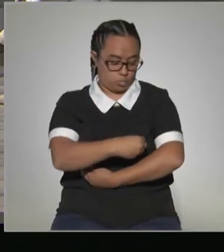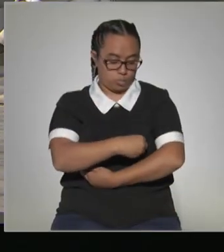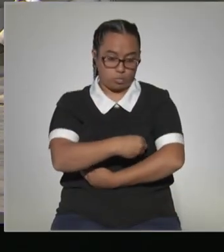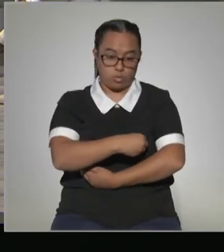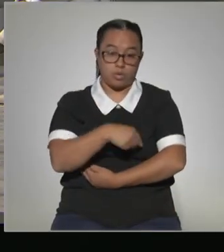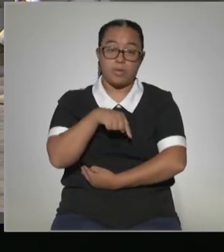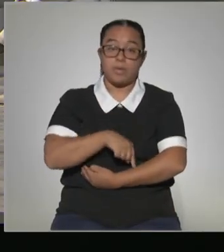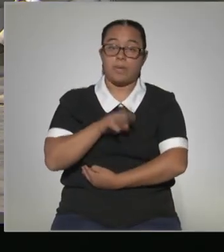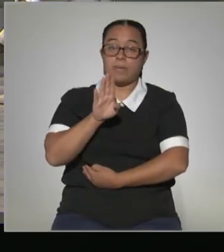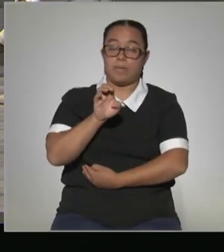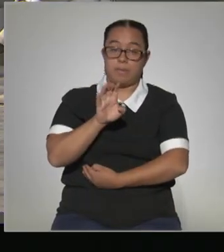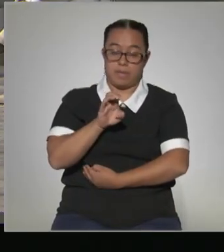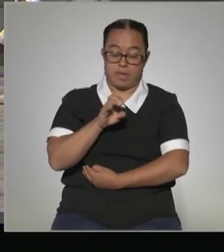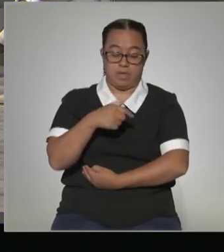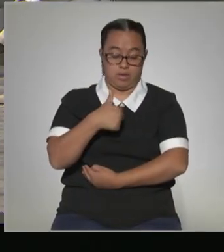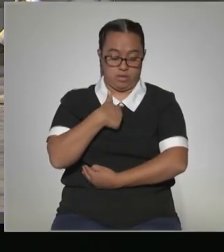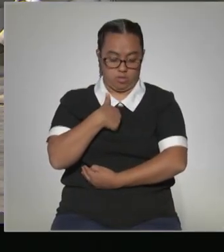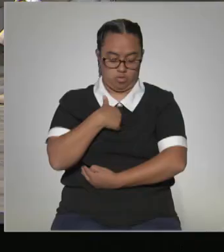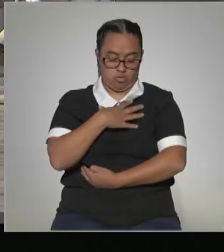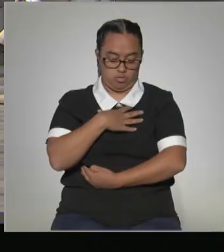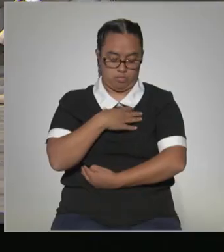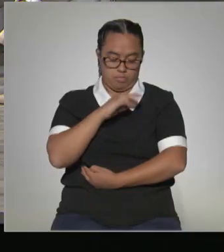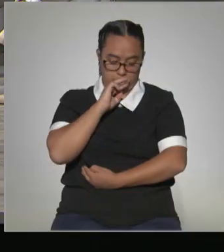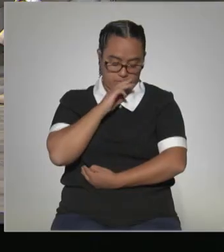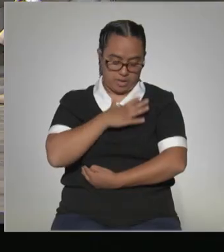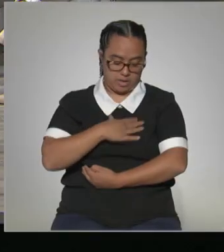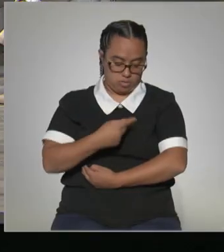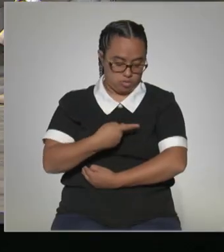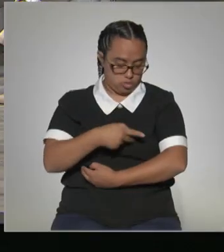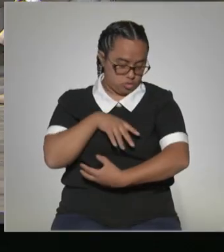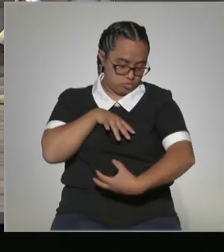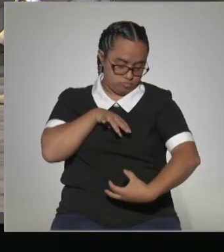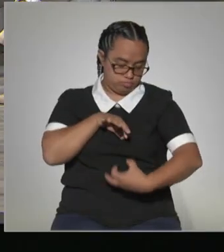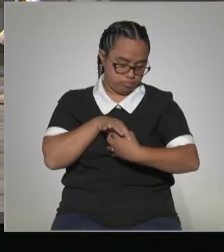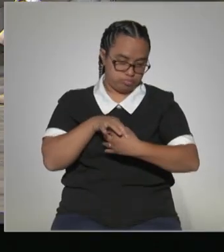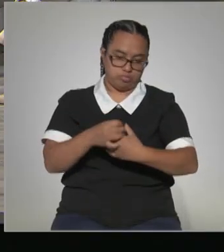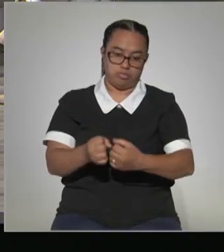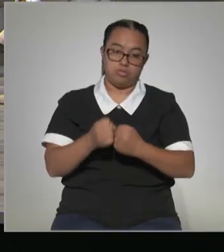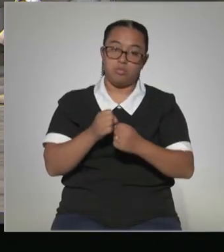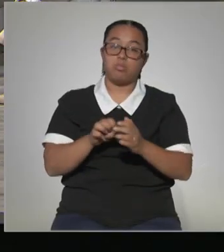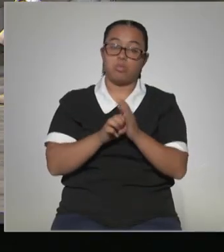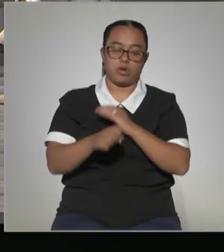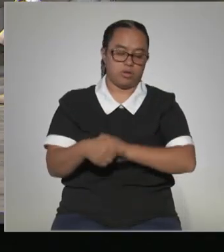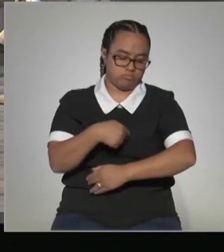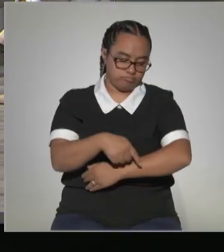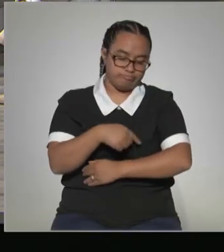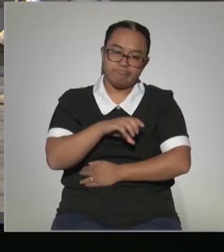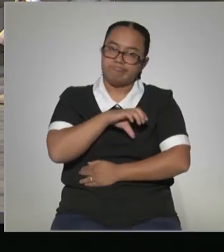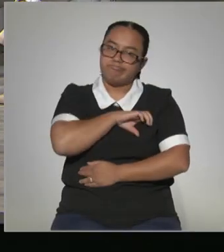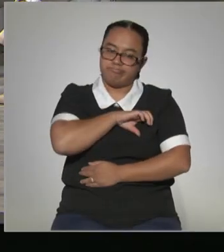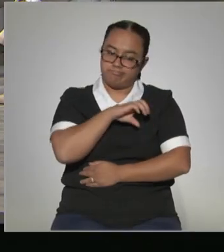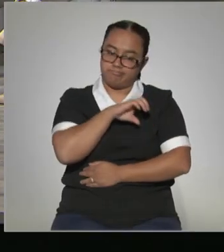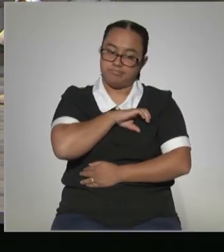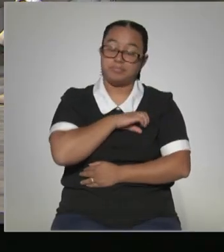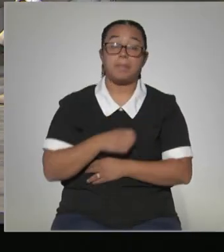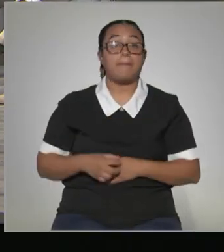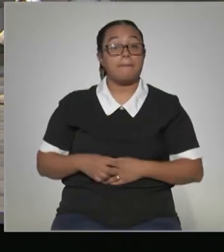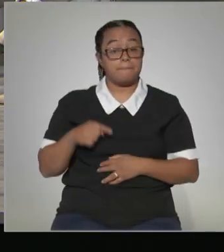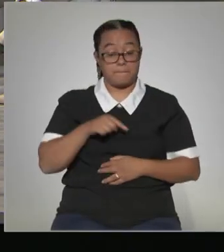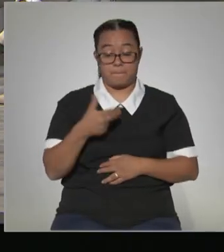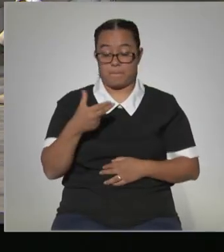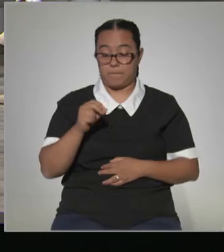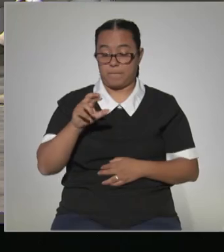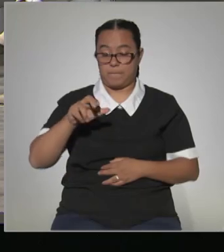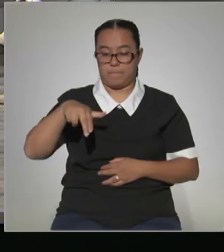para que el bebé y mamá se conecten, cuando estamos con alguien que queremos. Y esa hormona, que